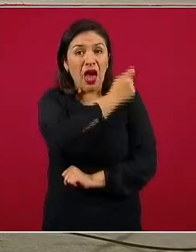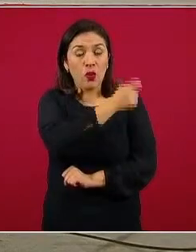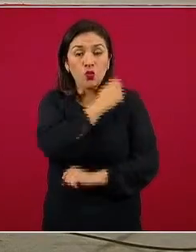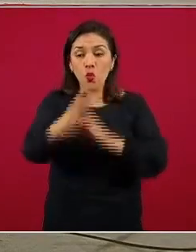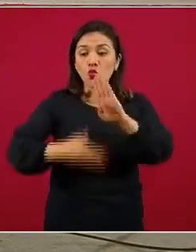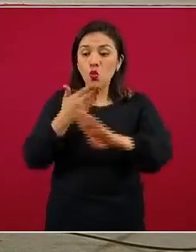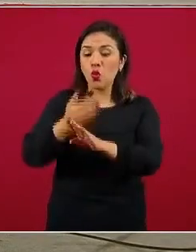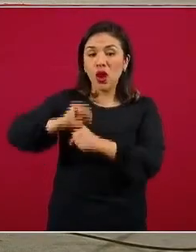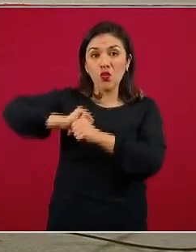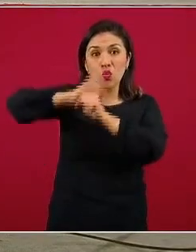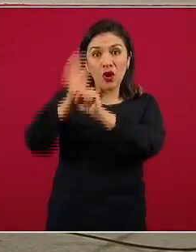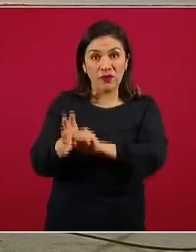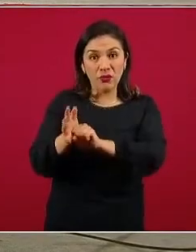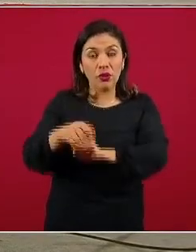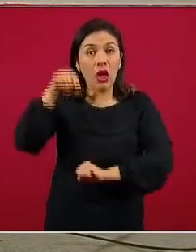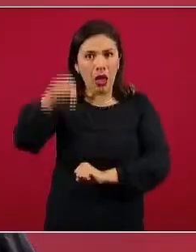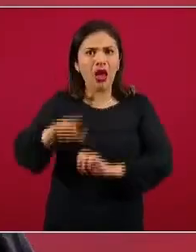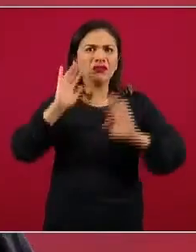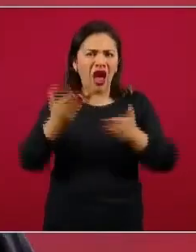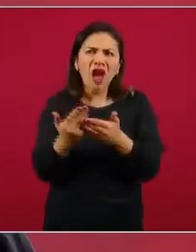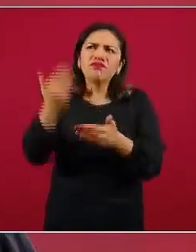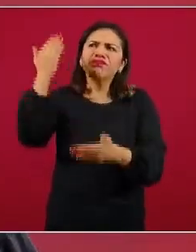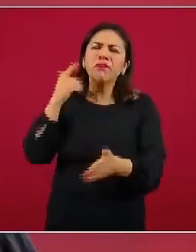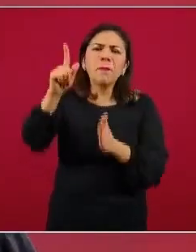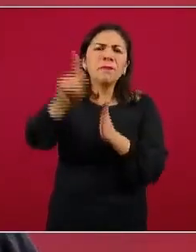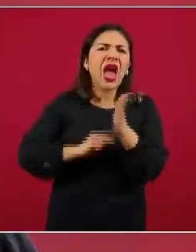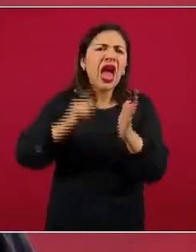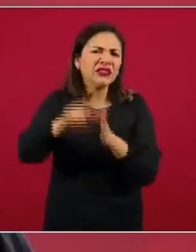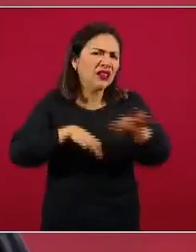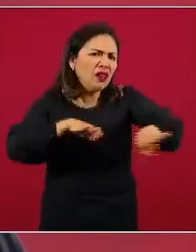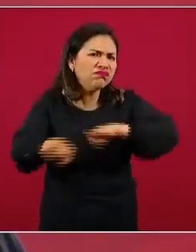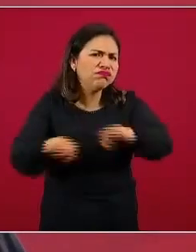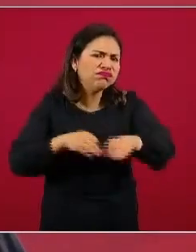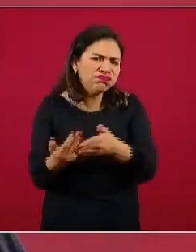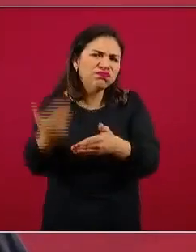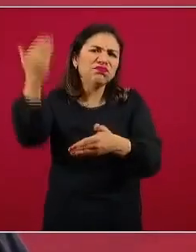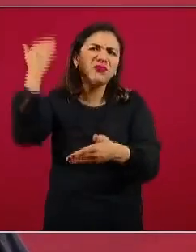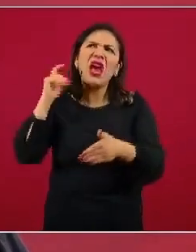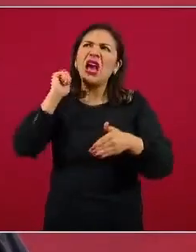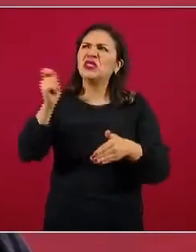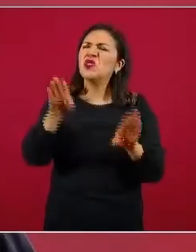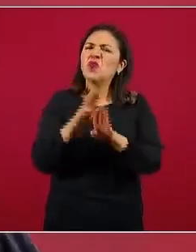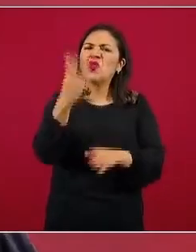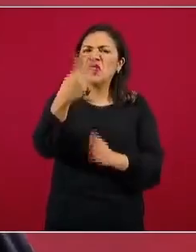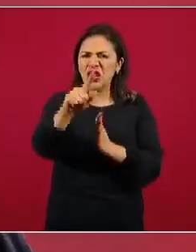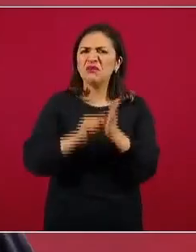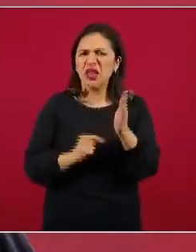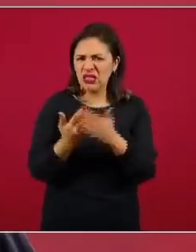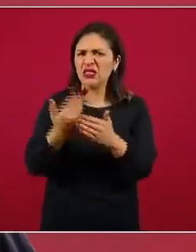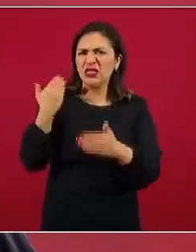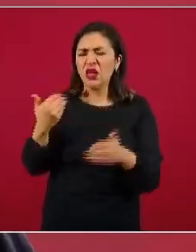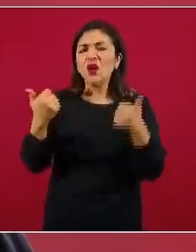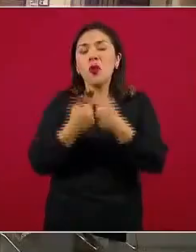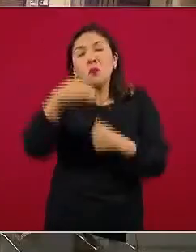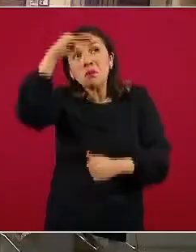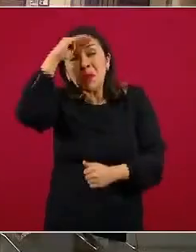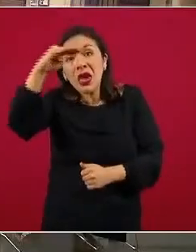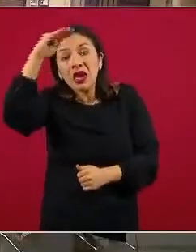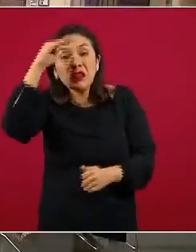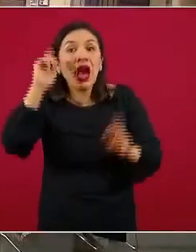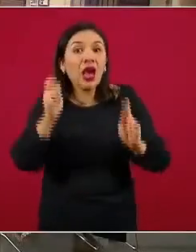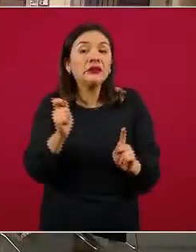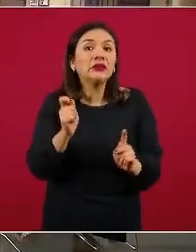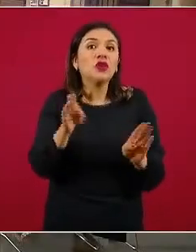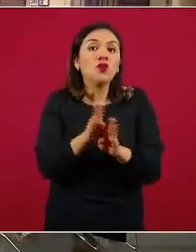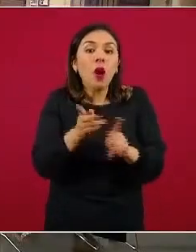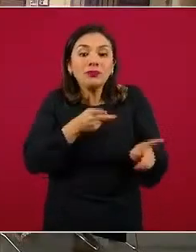contra COVID-19 tiene ya varios meses trabajando. Este grupo prácticamente se integró hace 3 meses ante la expectativa de lo que en ese